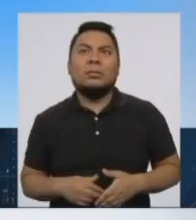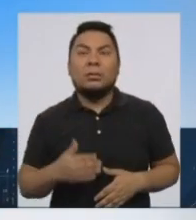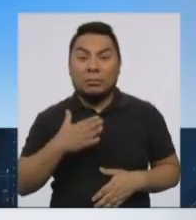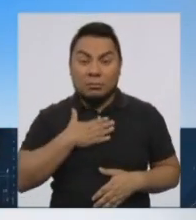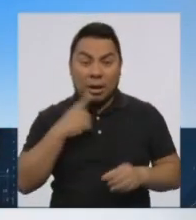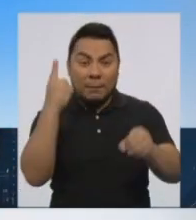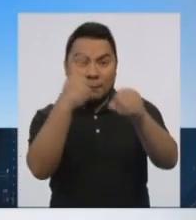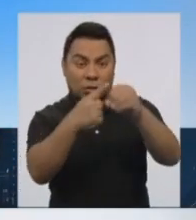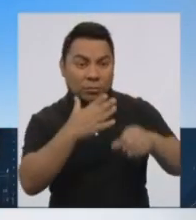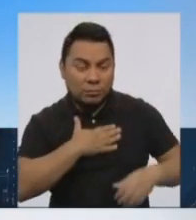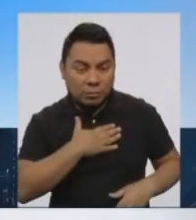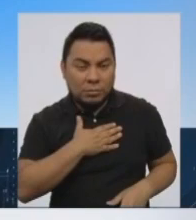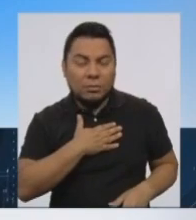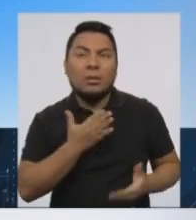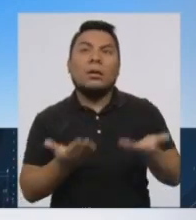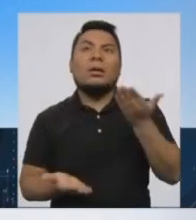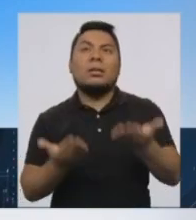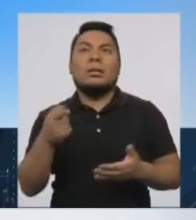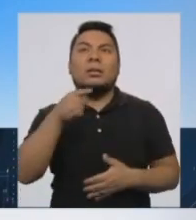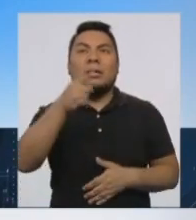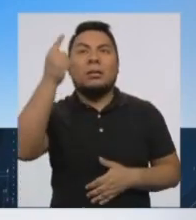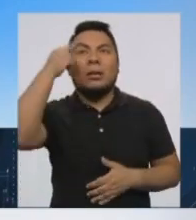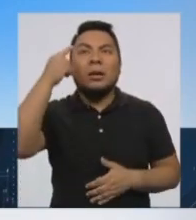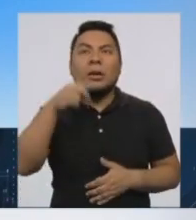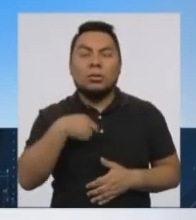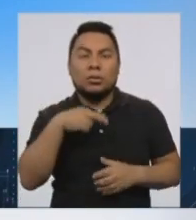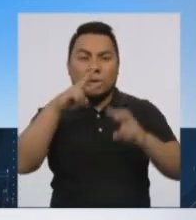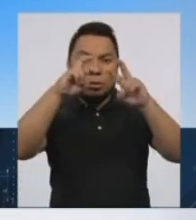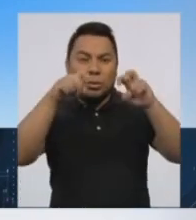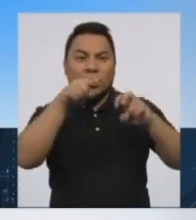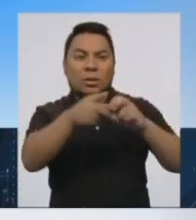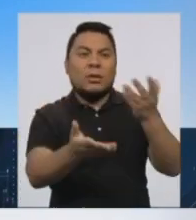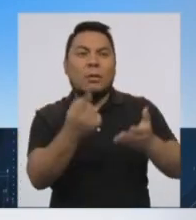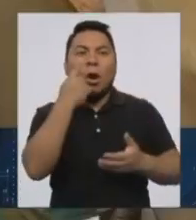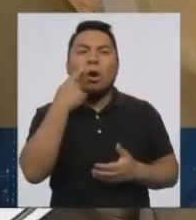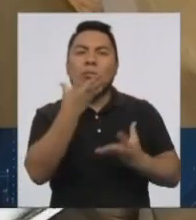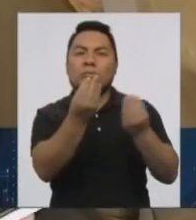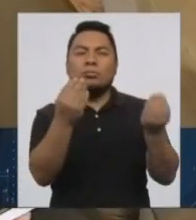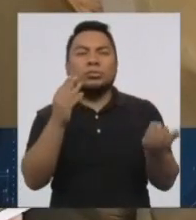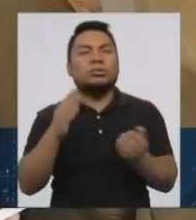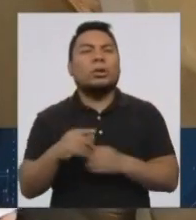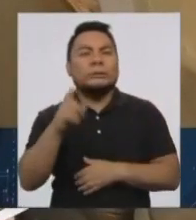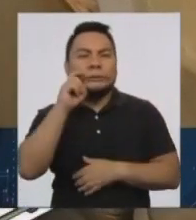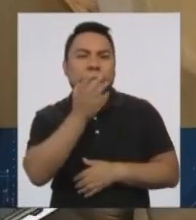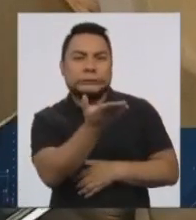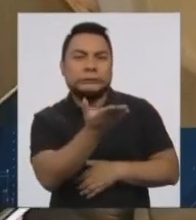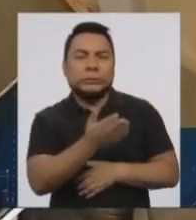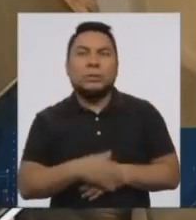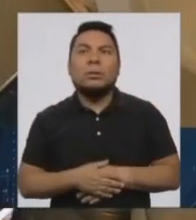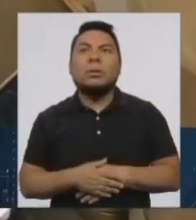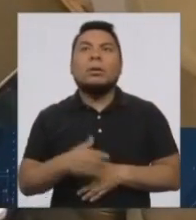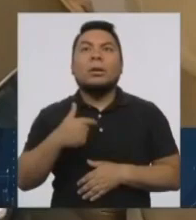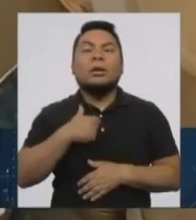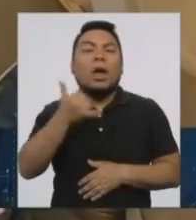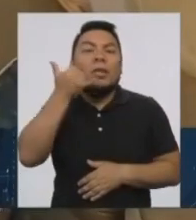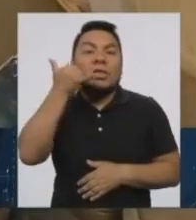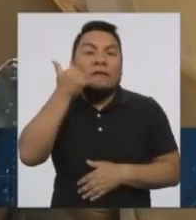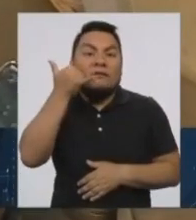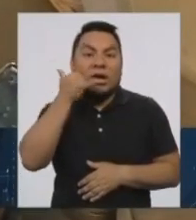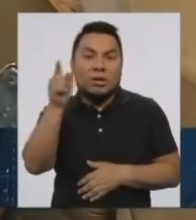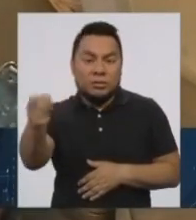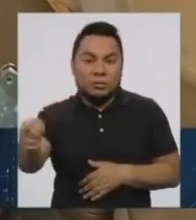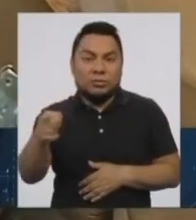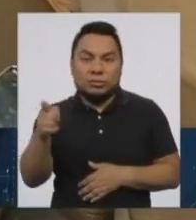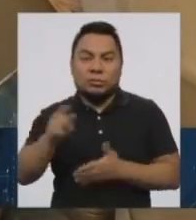bloqueas. Seguro con tus giles ni les dejas en visto y te acuestas con ellos. Llamamos a los dos números telefónicos de los cuales